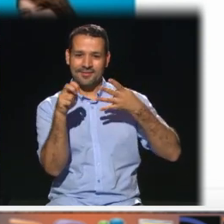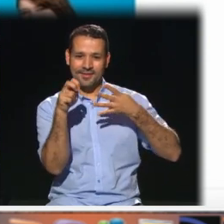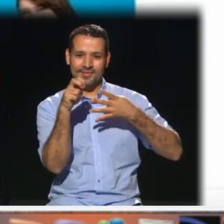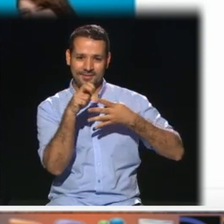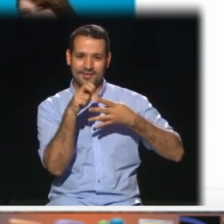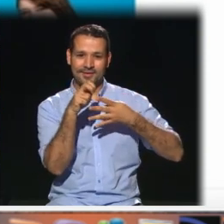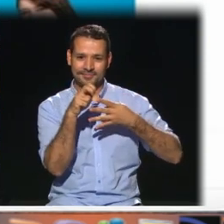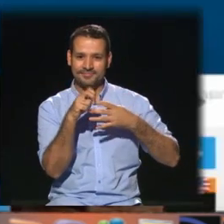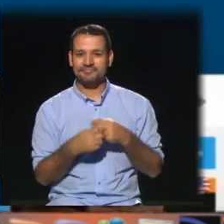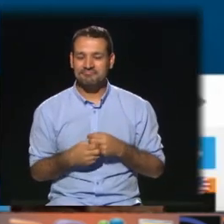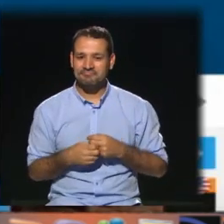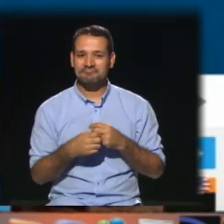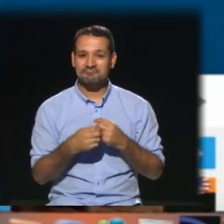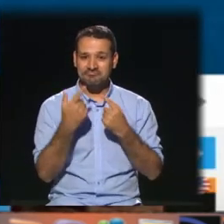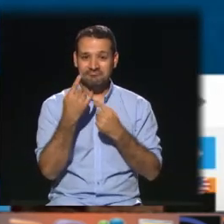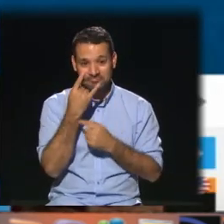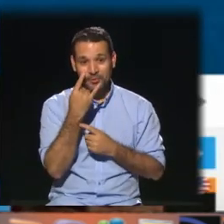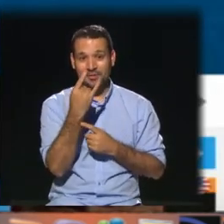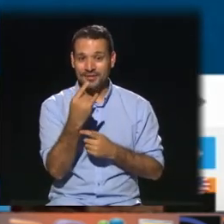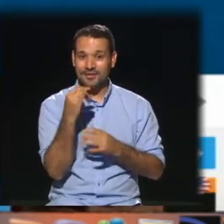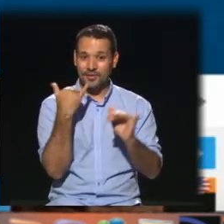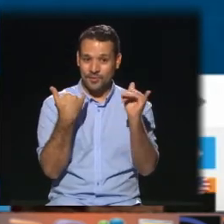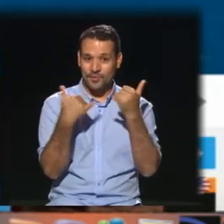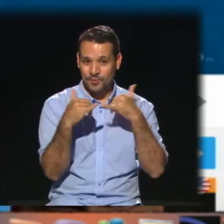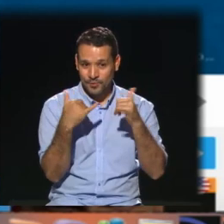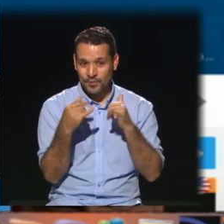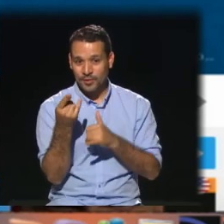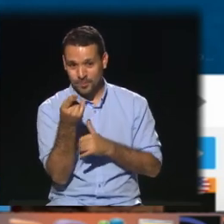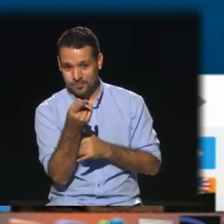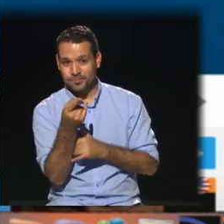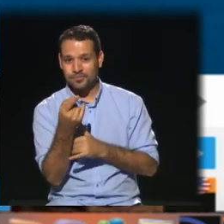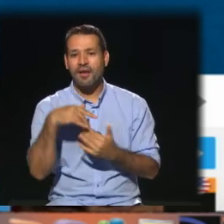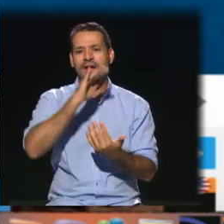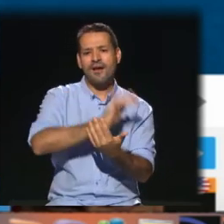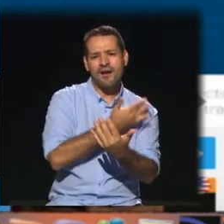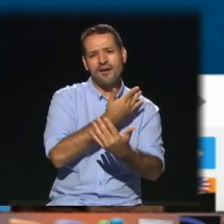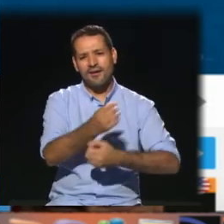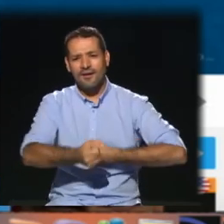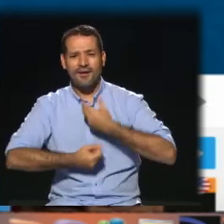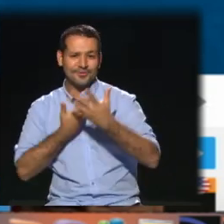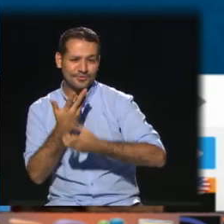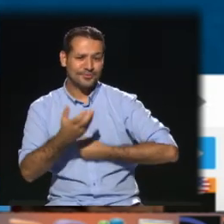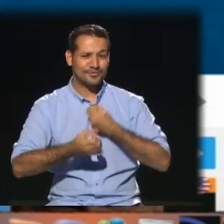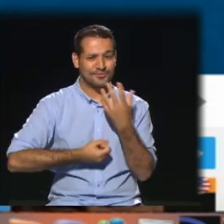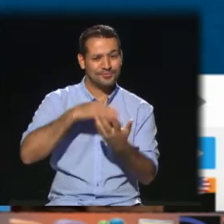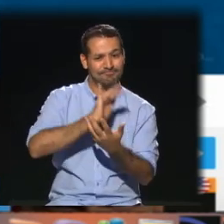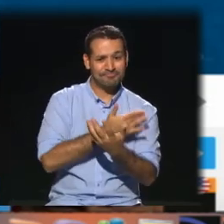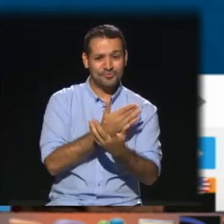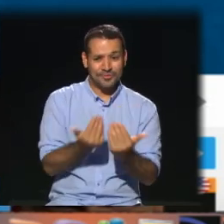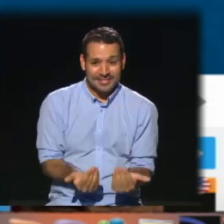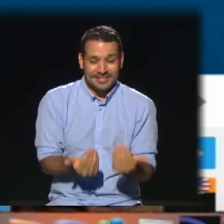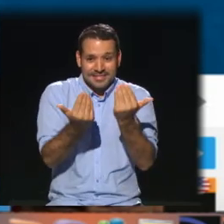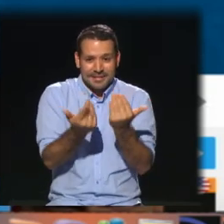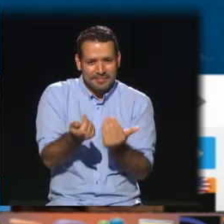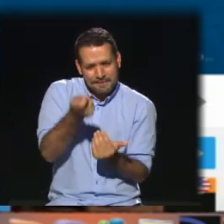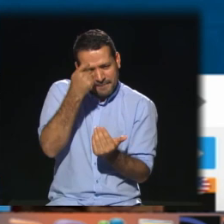acá hay otro muy interesante que es un juego, y es, por ejemplo, con canciones, ahora que funciona también. Entonces usted